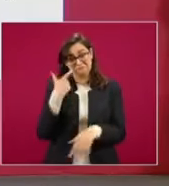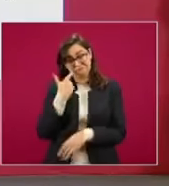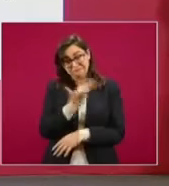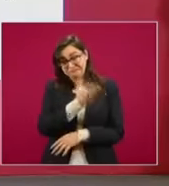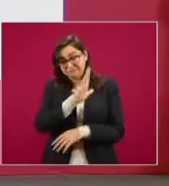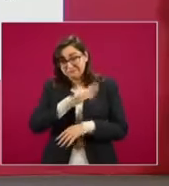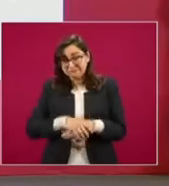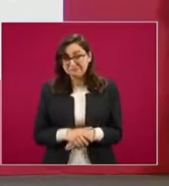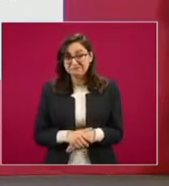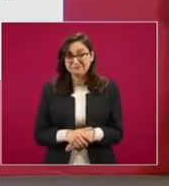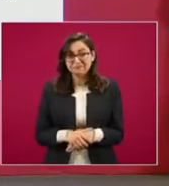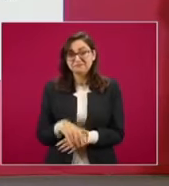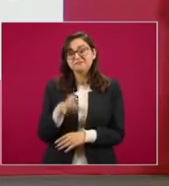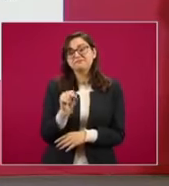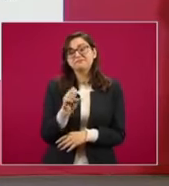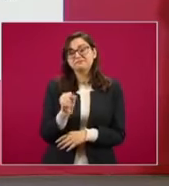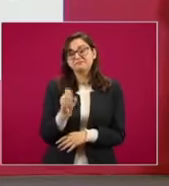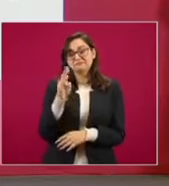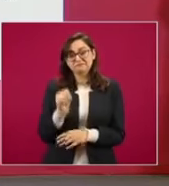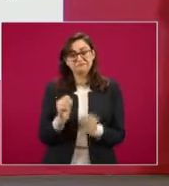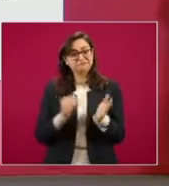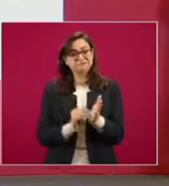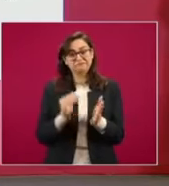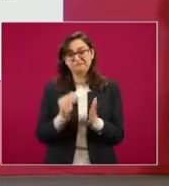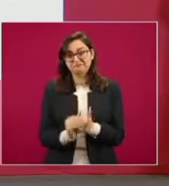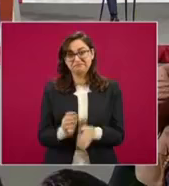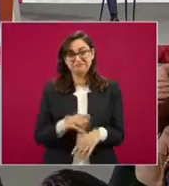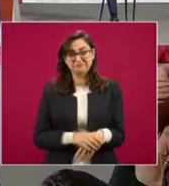m 69 millones